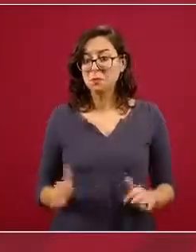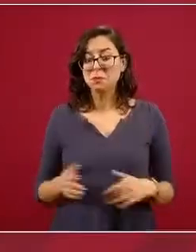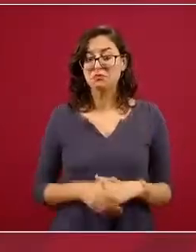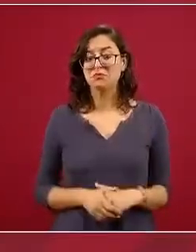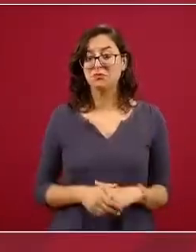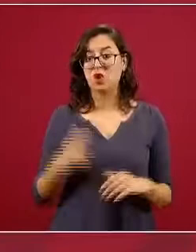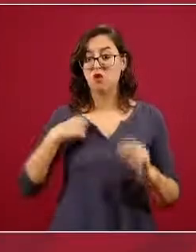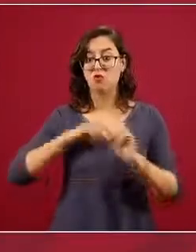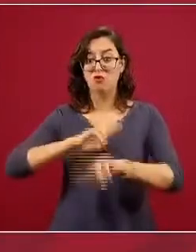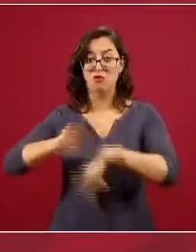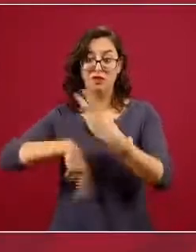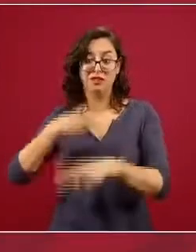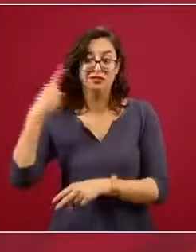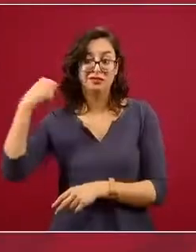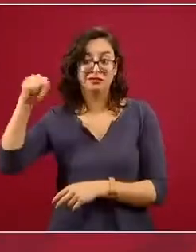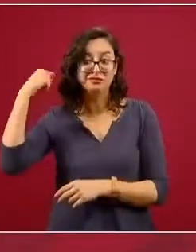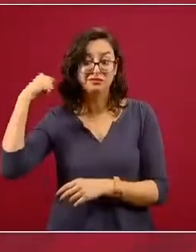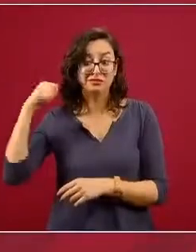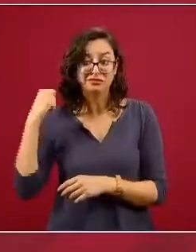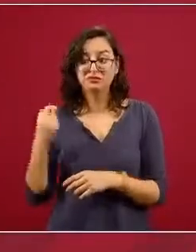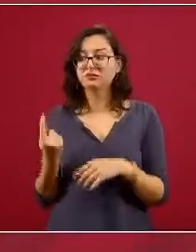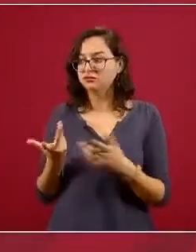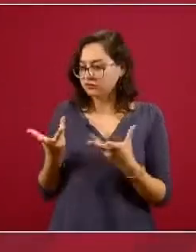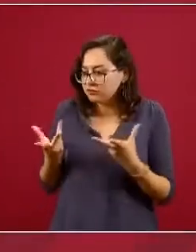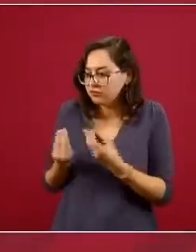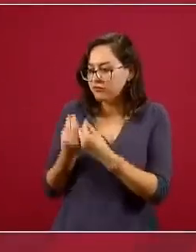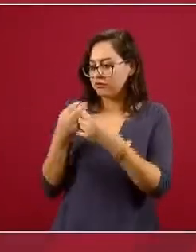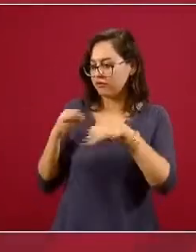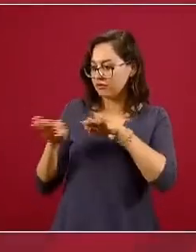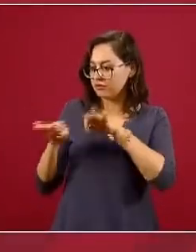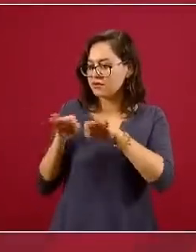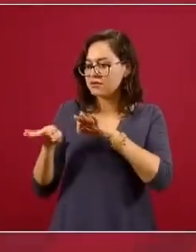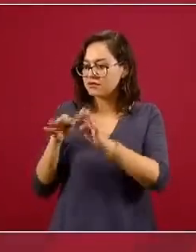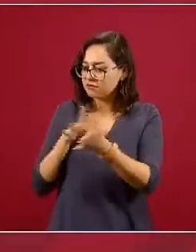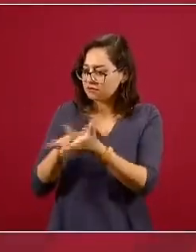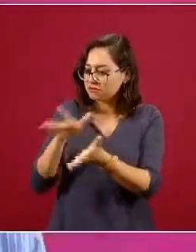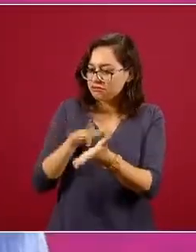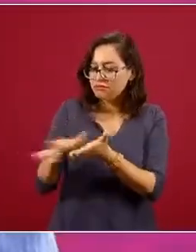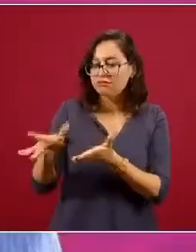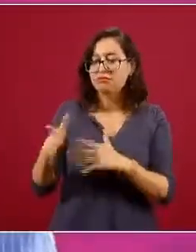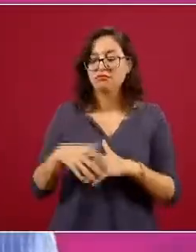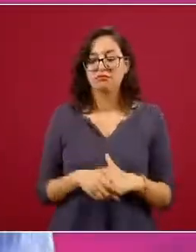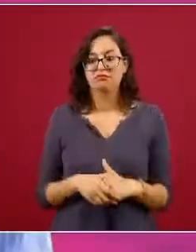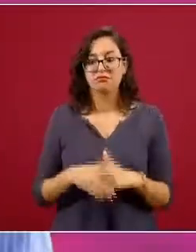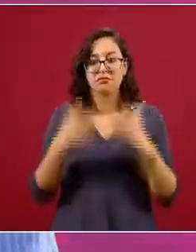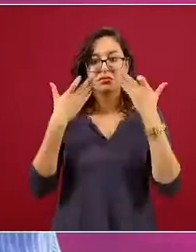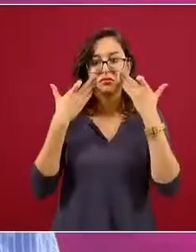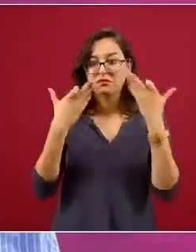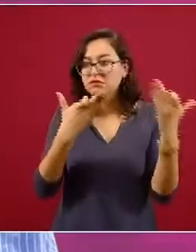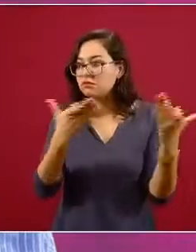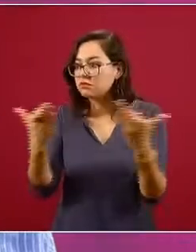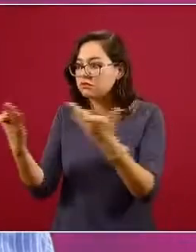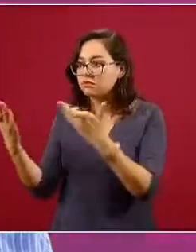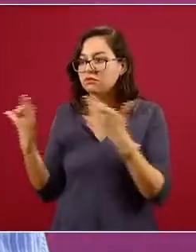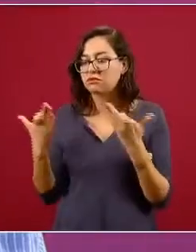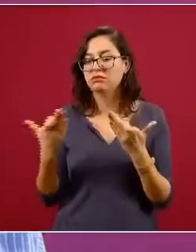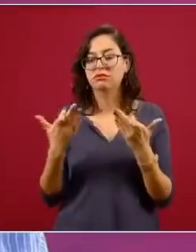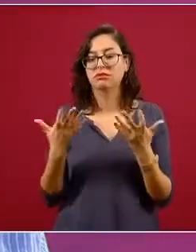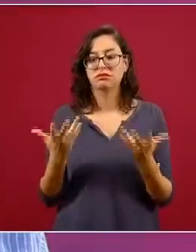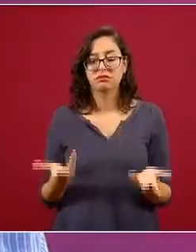por la que fuimos a Tabasco fue para construir junto con el gobierno de Tabasco y constatamos, como lo dije durante